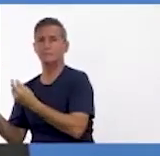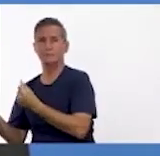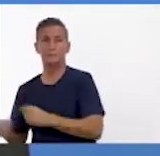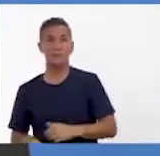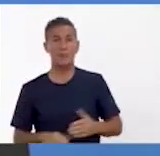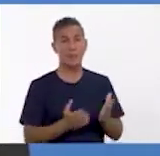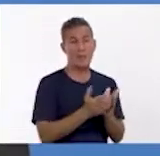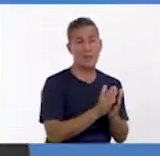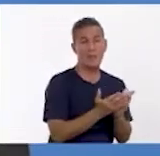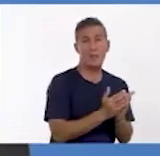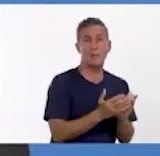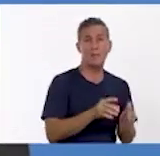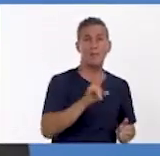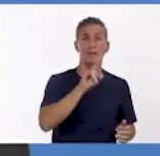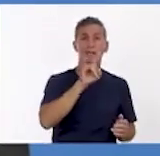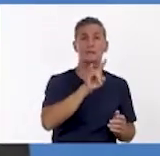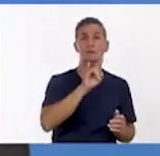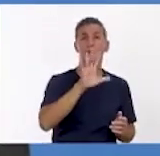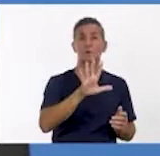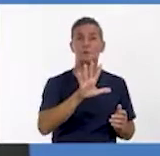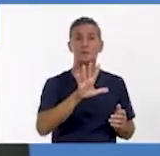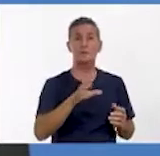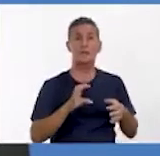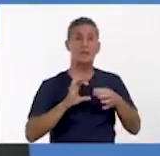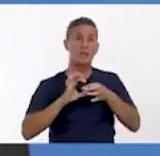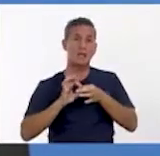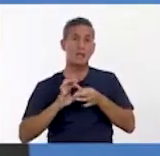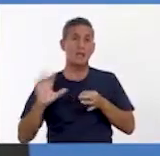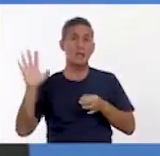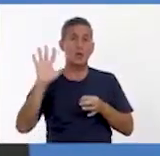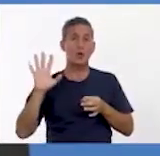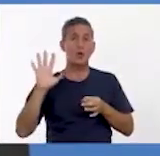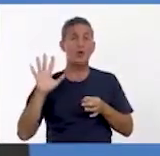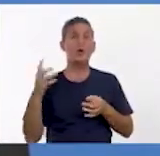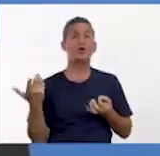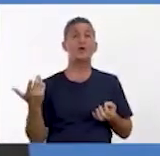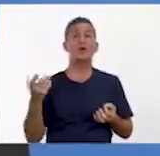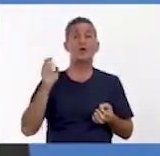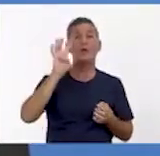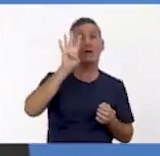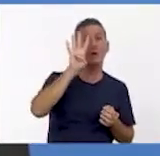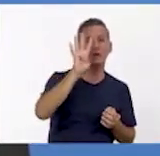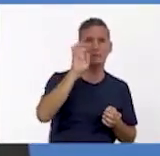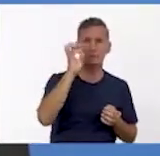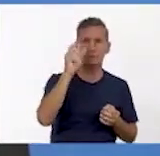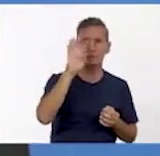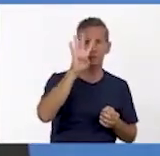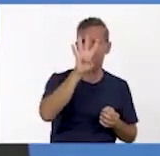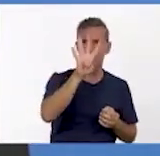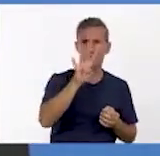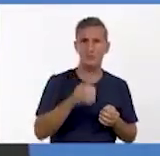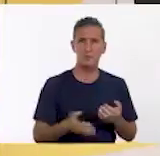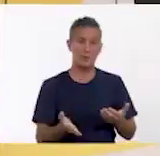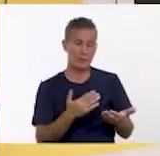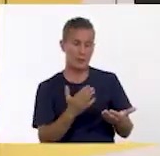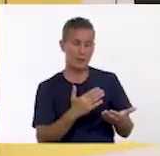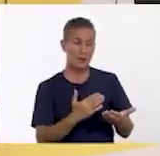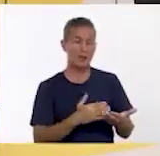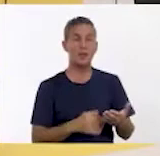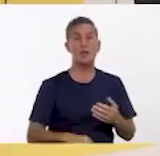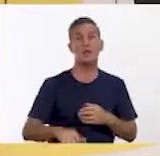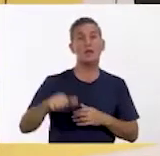Geografía 4, le decimos que es este que ellos tienen en sus manos, es el libro de 10º grado